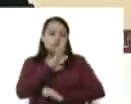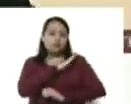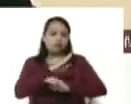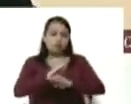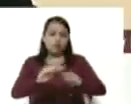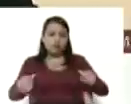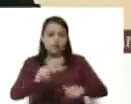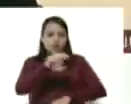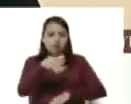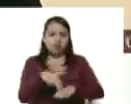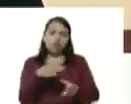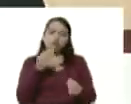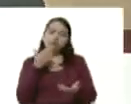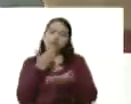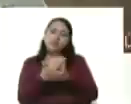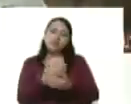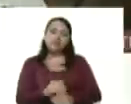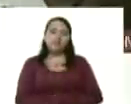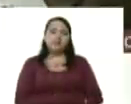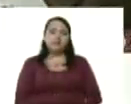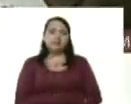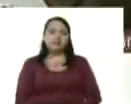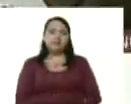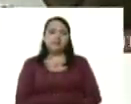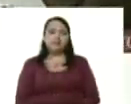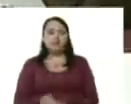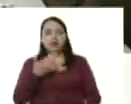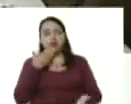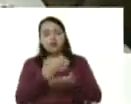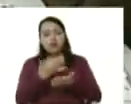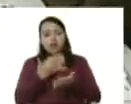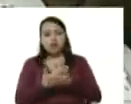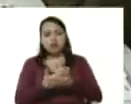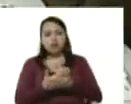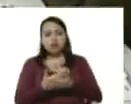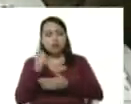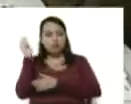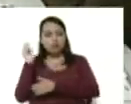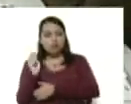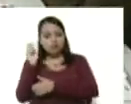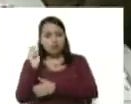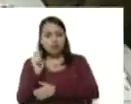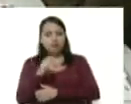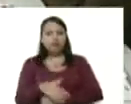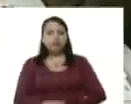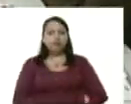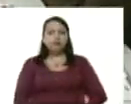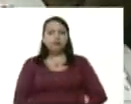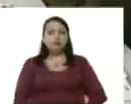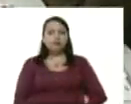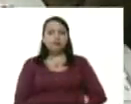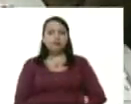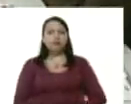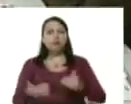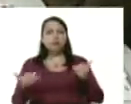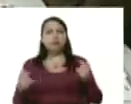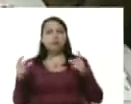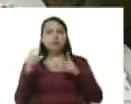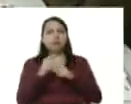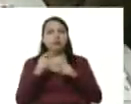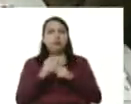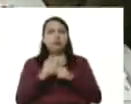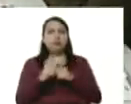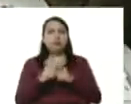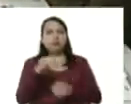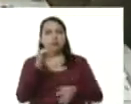nacional. Muchísimas gracias. Muchísimas gracias, diputado Parra. Bueno, ha pedido la palabra el presidente del Tribunal